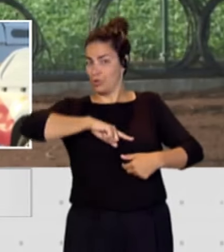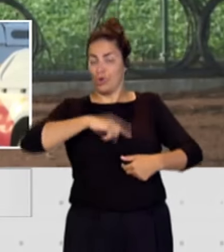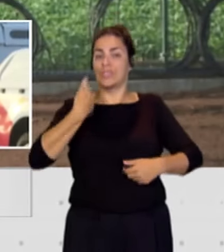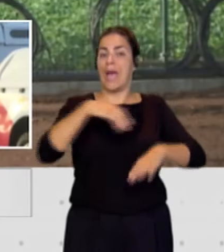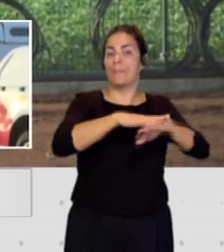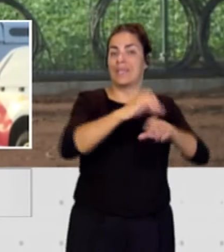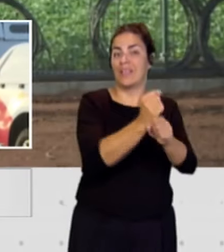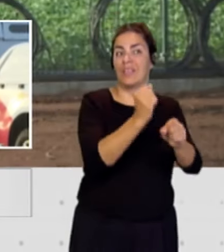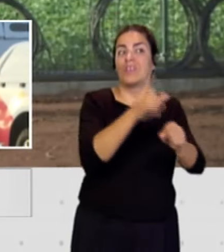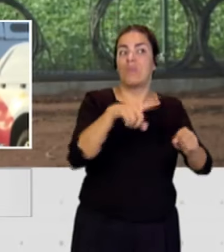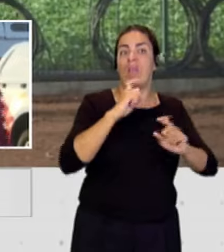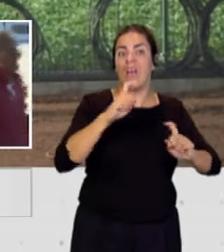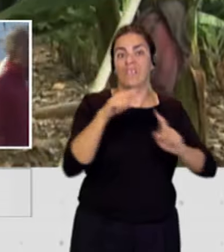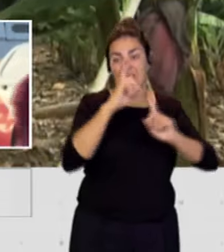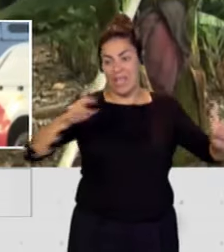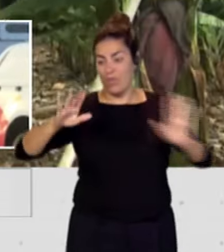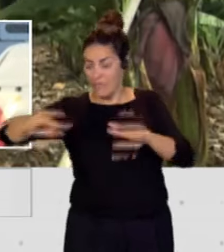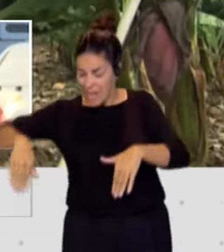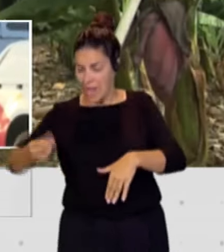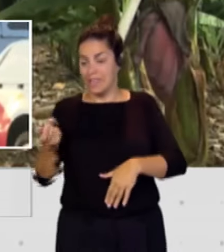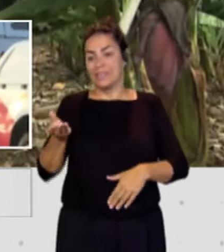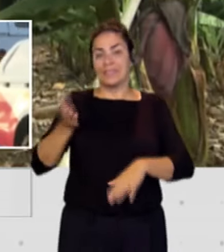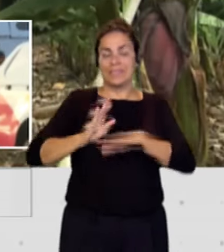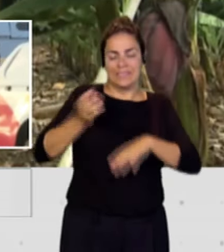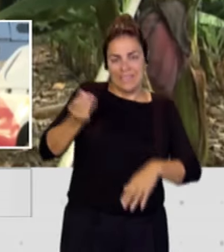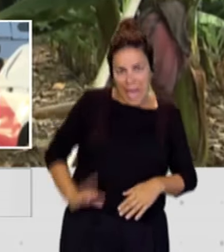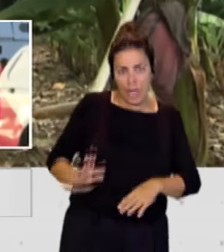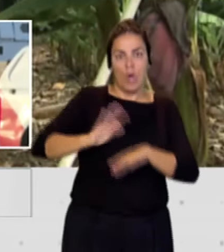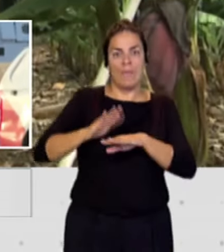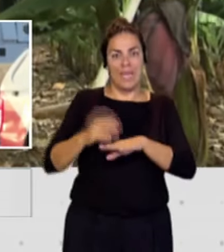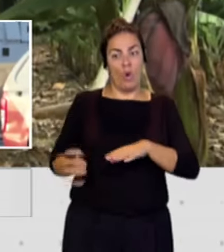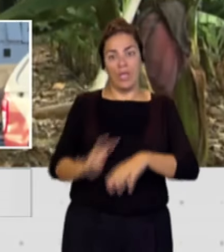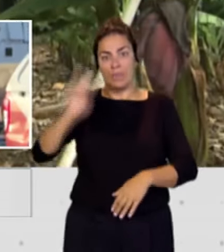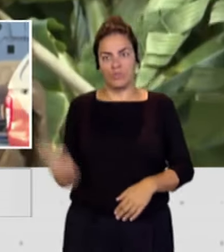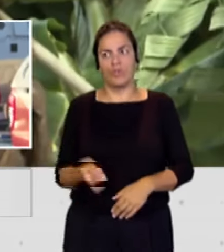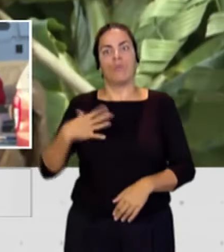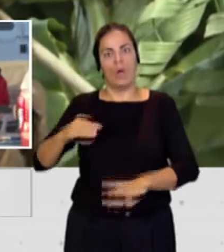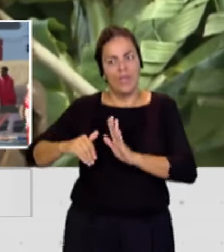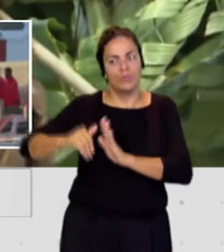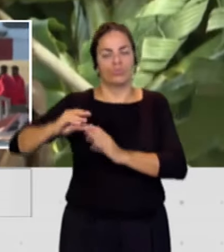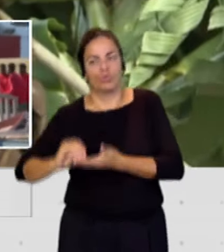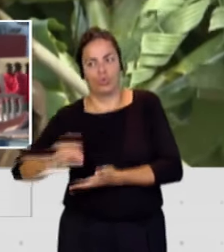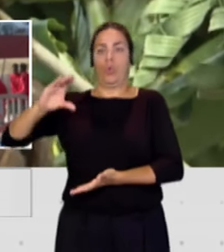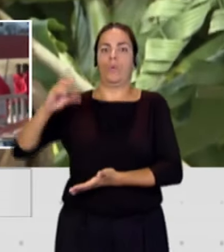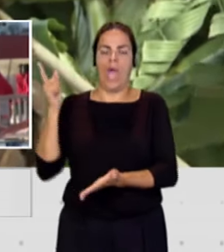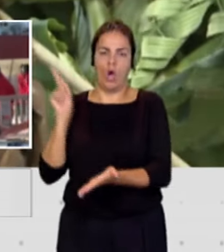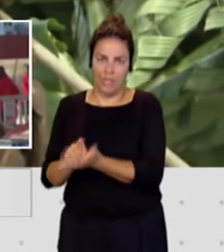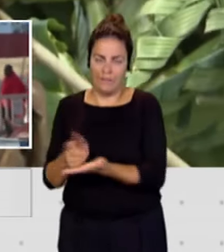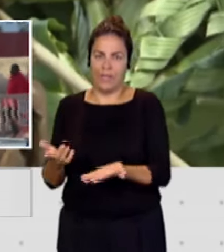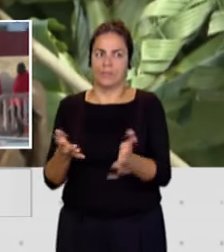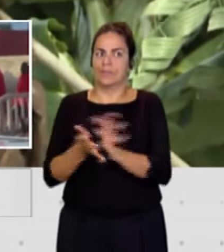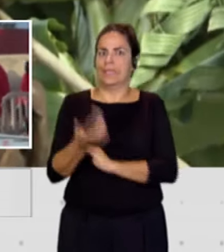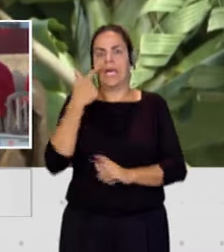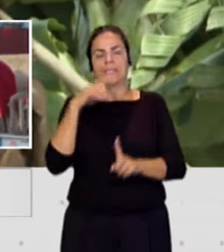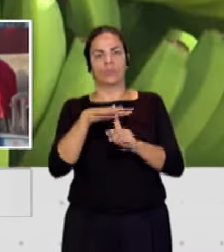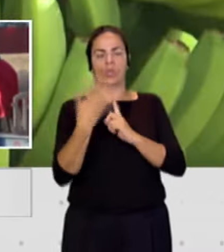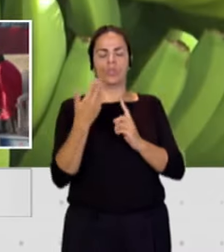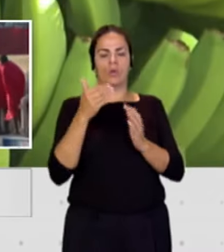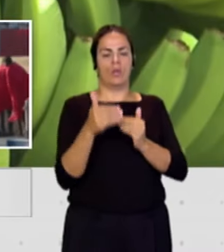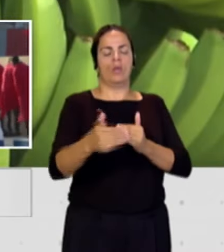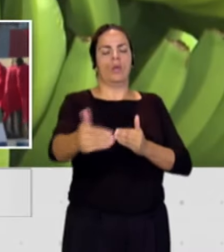del smi para finales de este año Entonces es que nos movemos en un panorama de de incertidumbre realmente de complicado de pronosticar